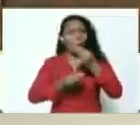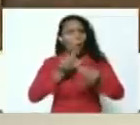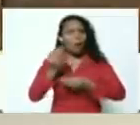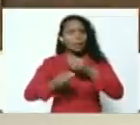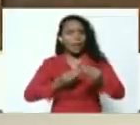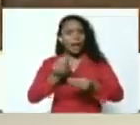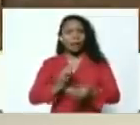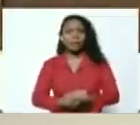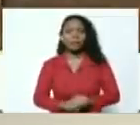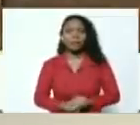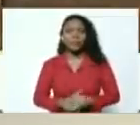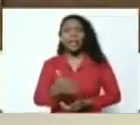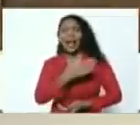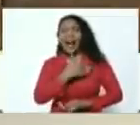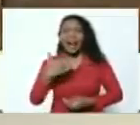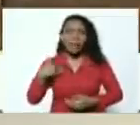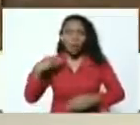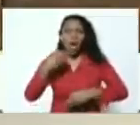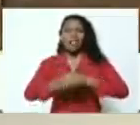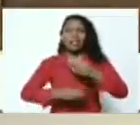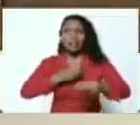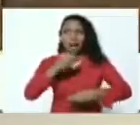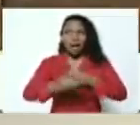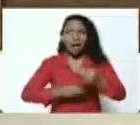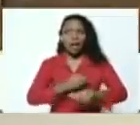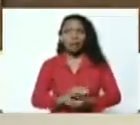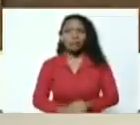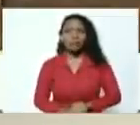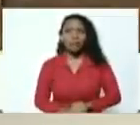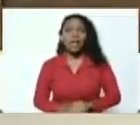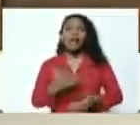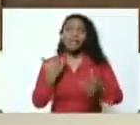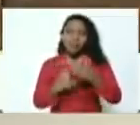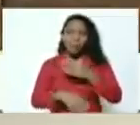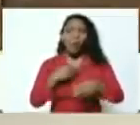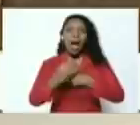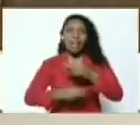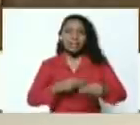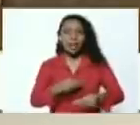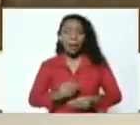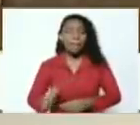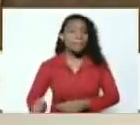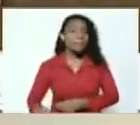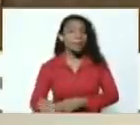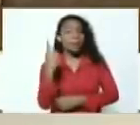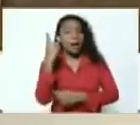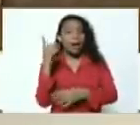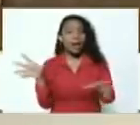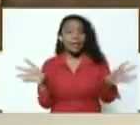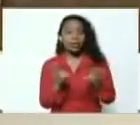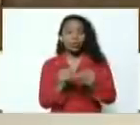hacerla, queremos hacerla y la vamos a hacer. Primera conclusión.